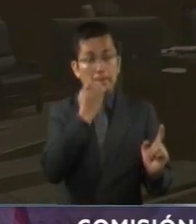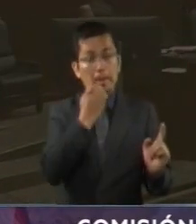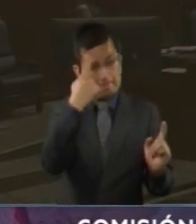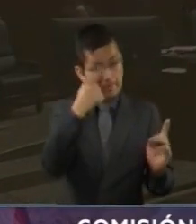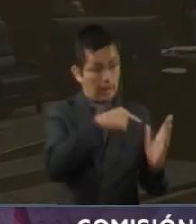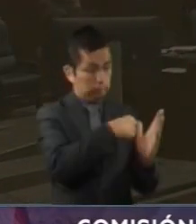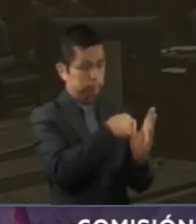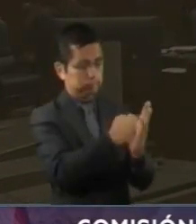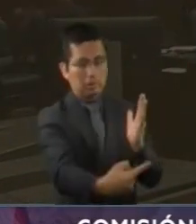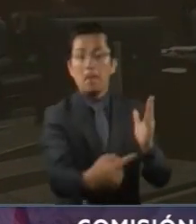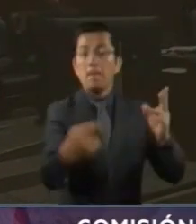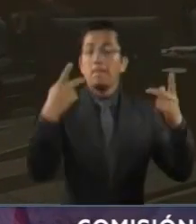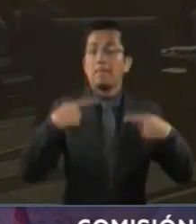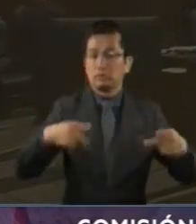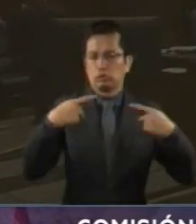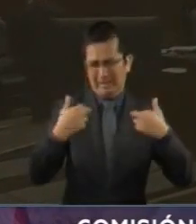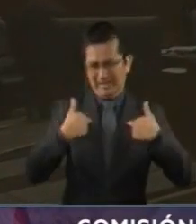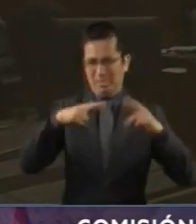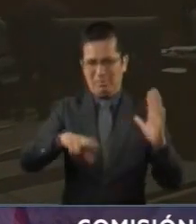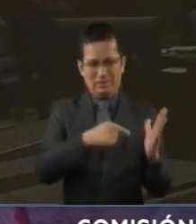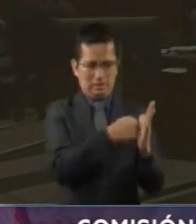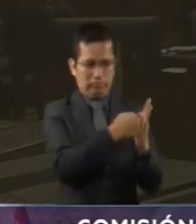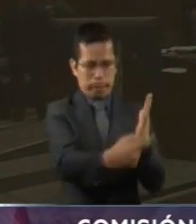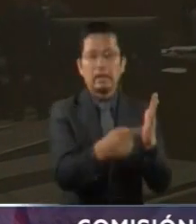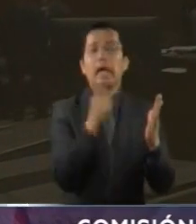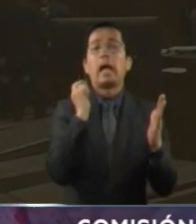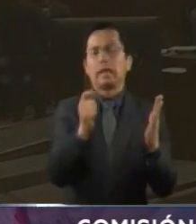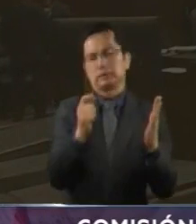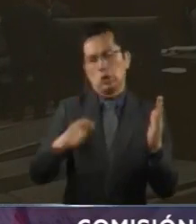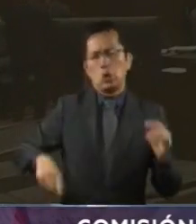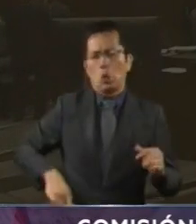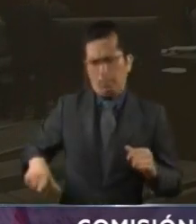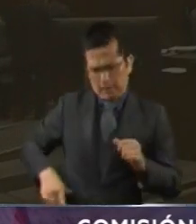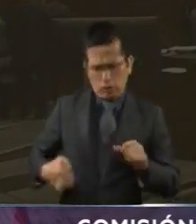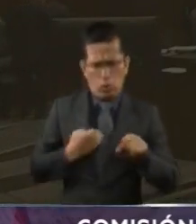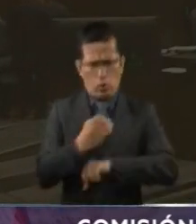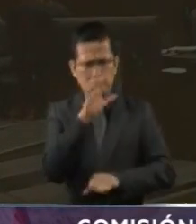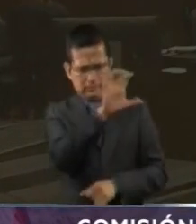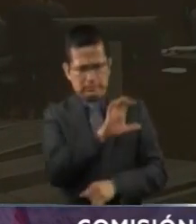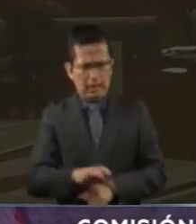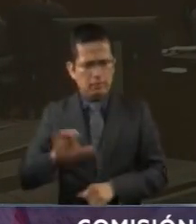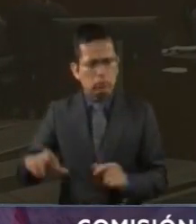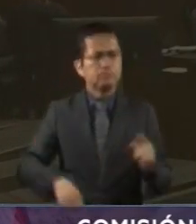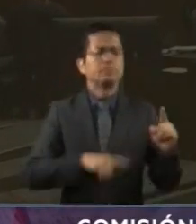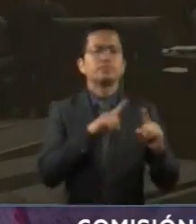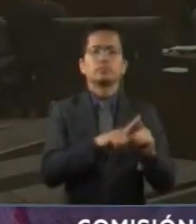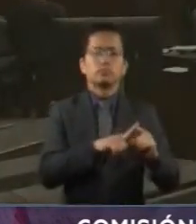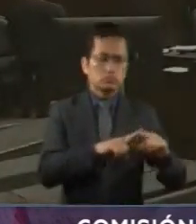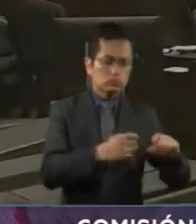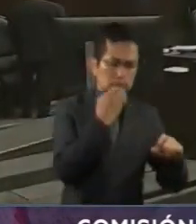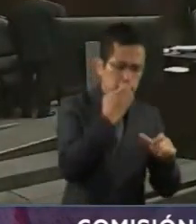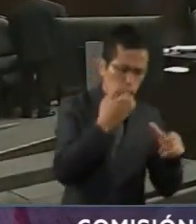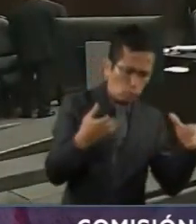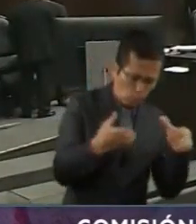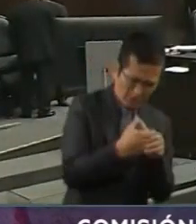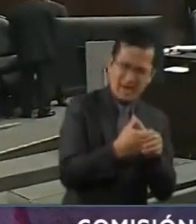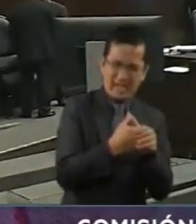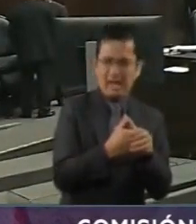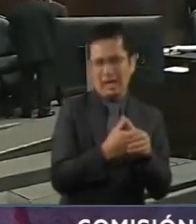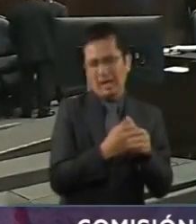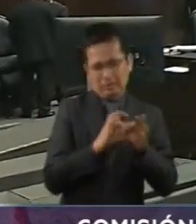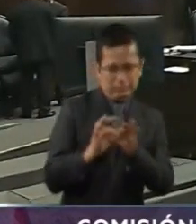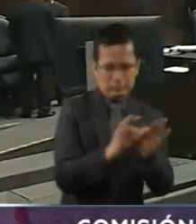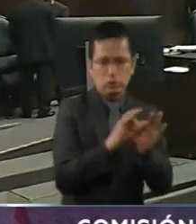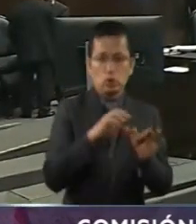participen el Poder Ejecutivo Local, así como los colegios o consejos de notarios de la propia entidad